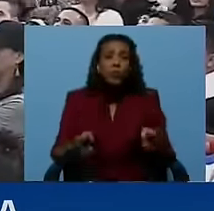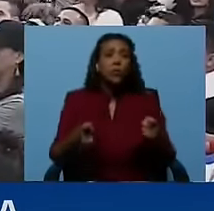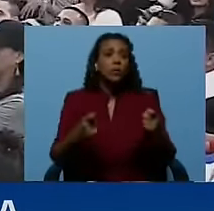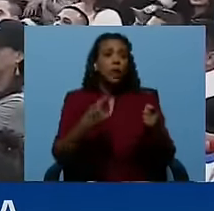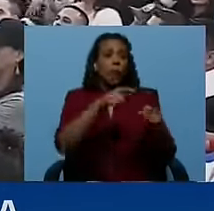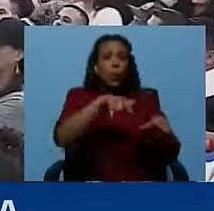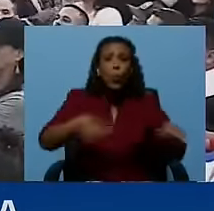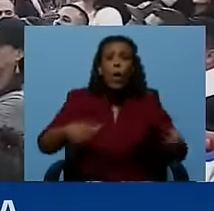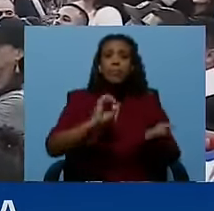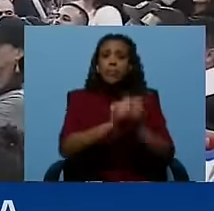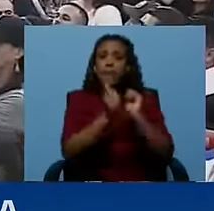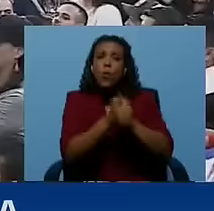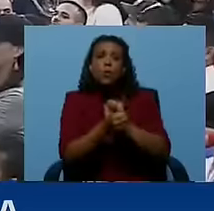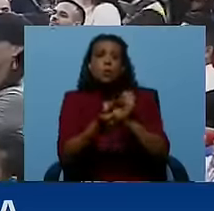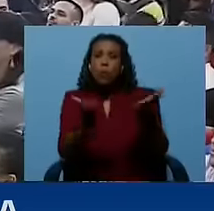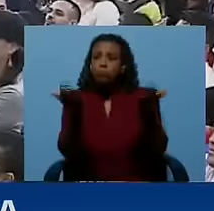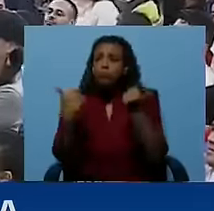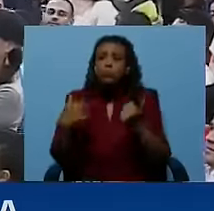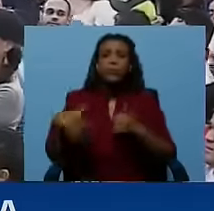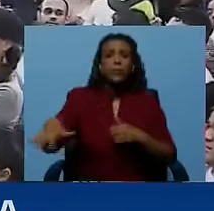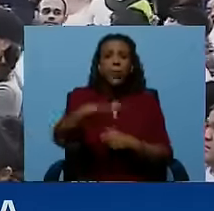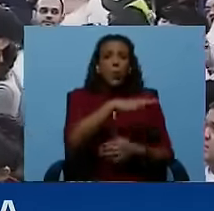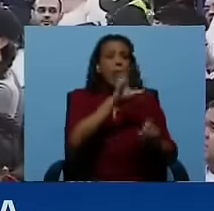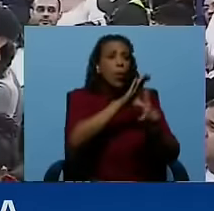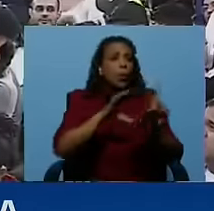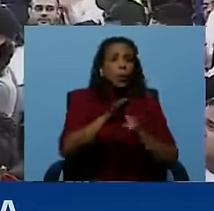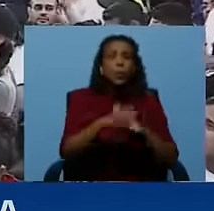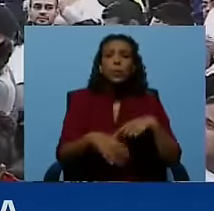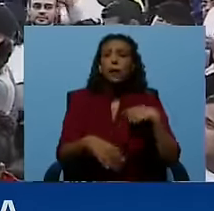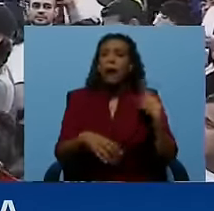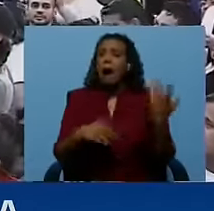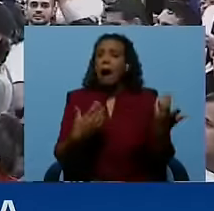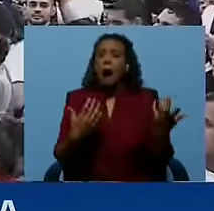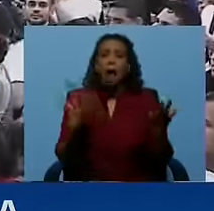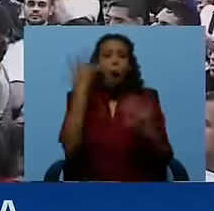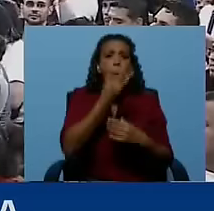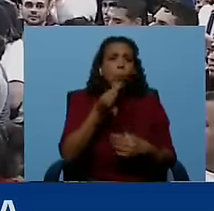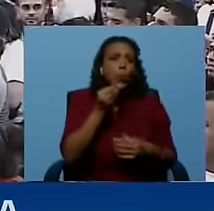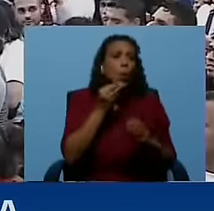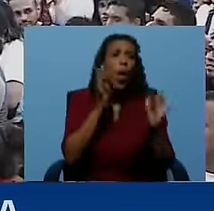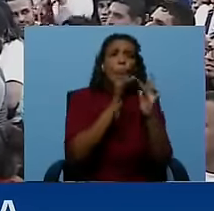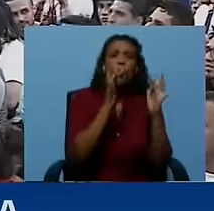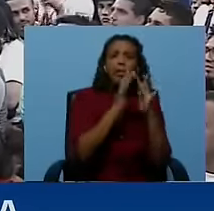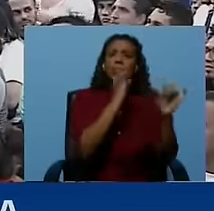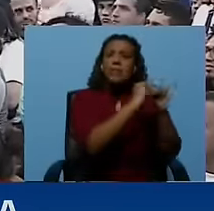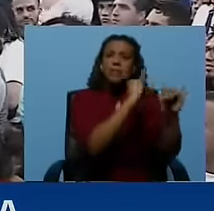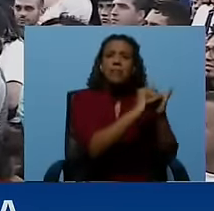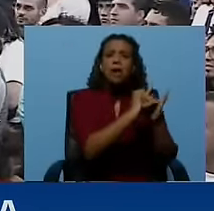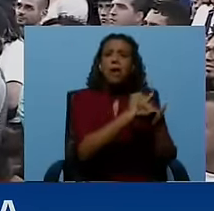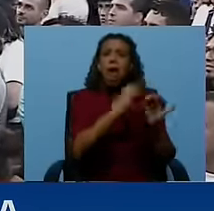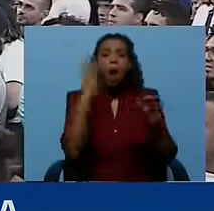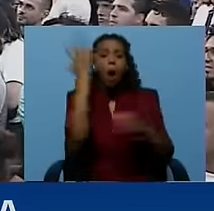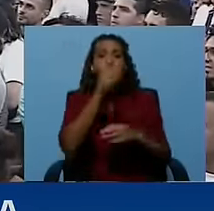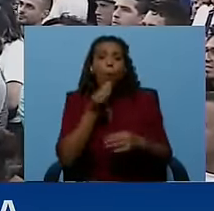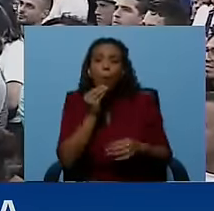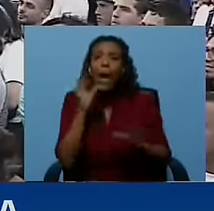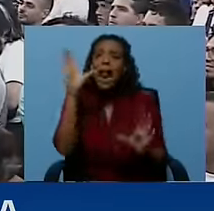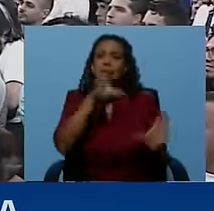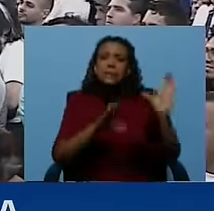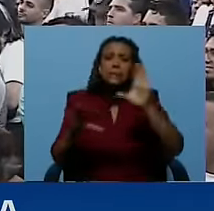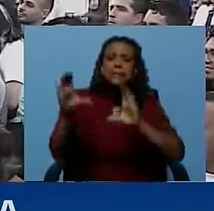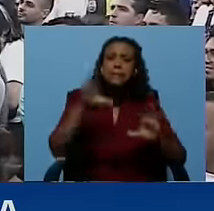la juventud deportista, a la juventud de la cultura, a la juventud de las redes, a la juventud de la